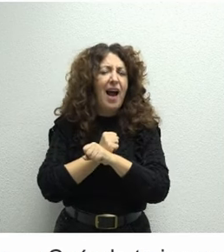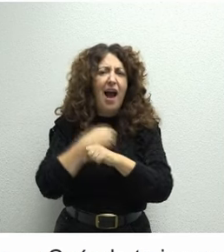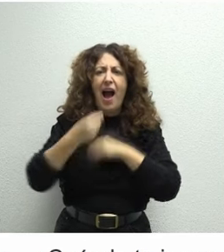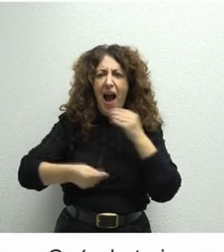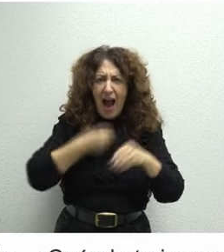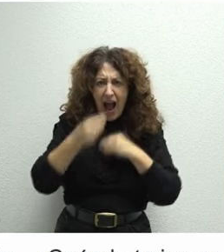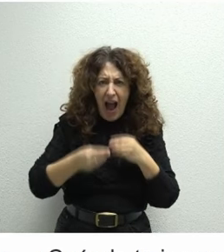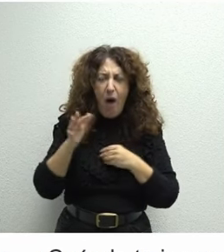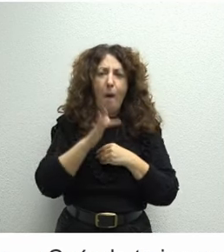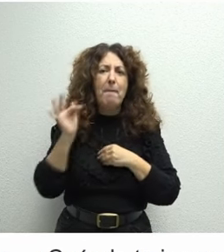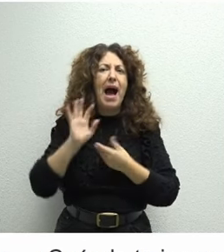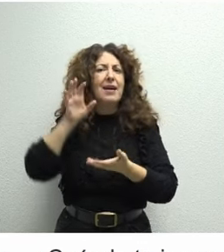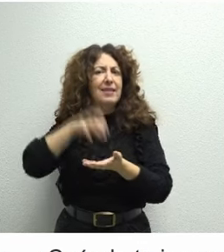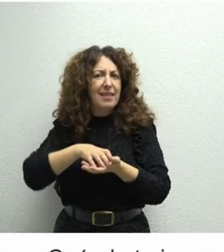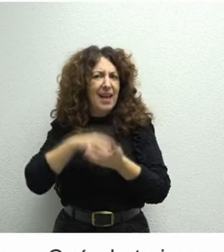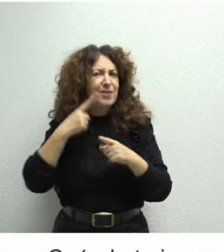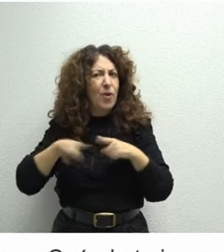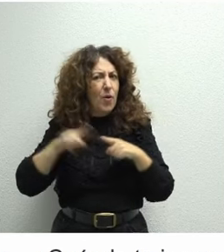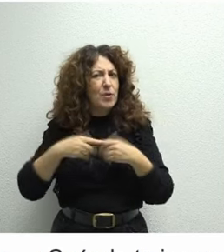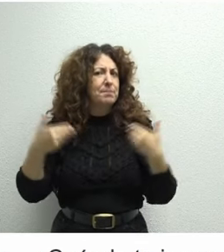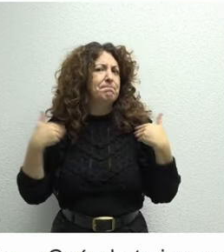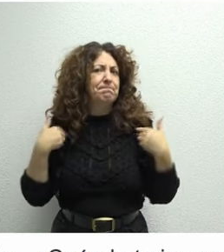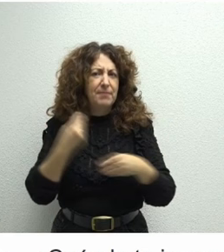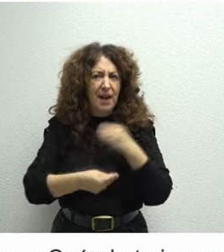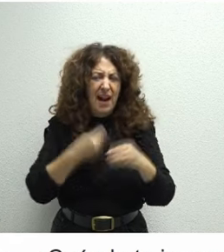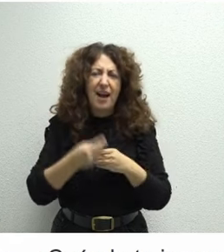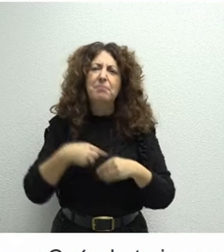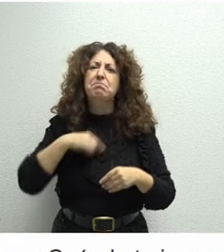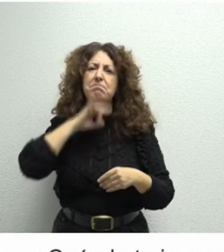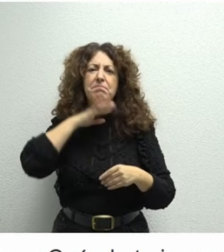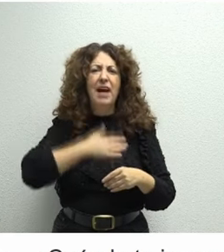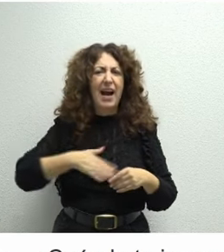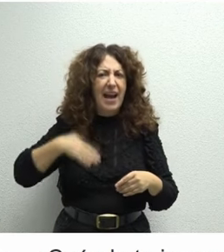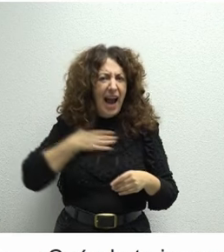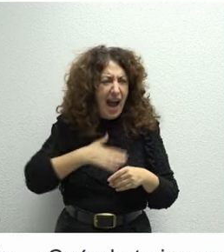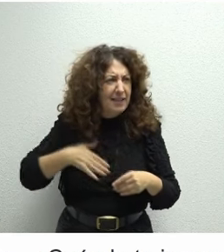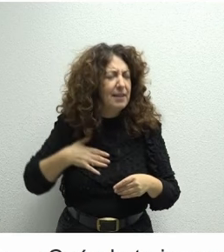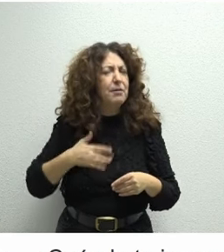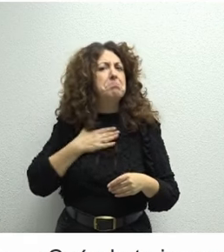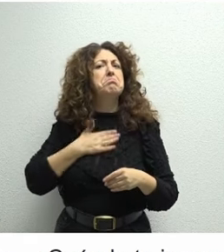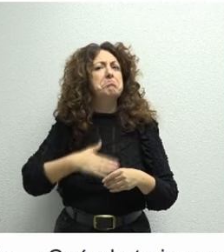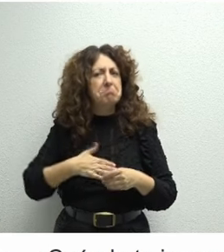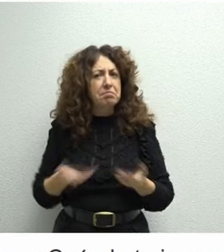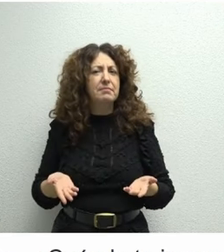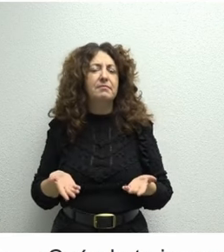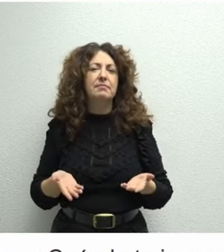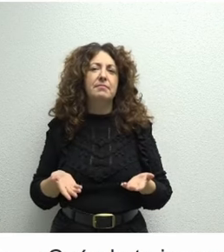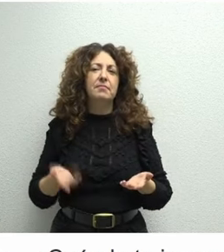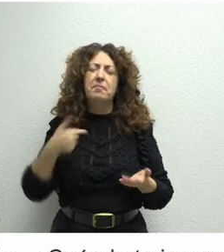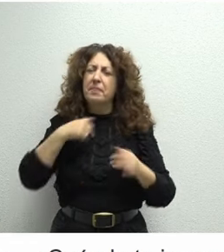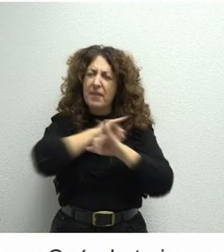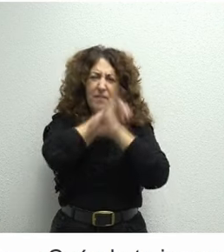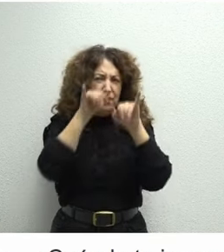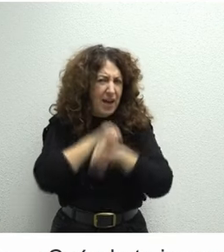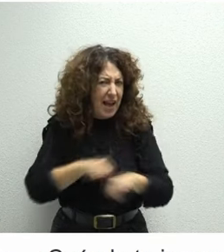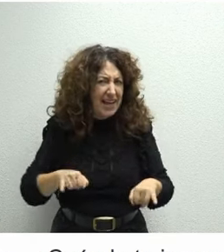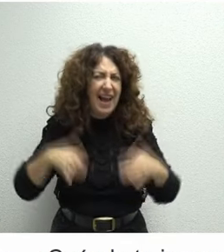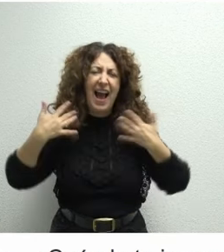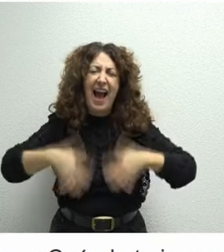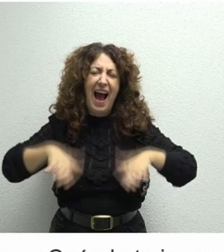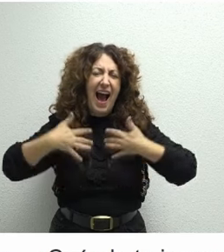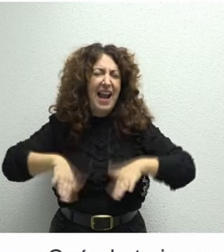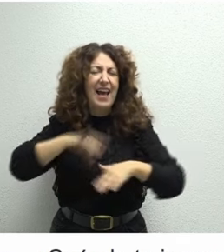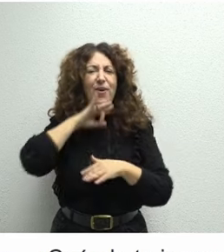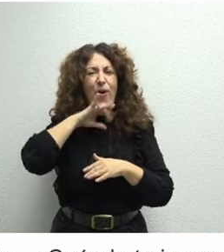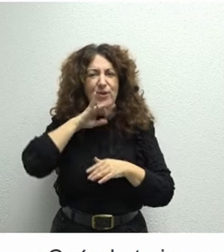del centro y me gratifica conforta estoy muy feliz alegre y